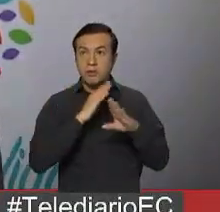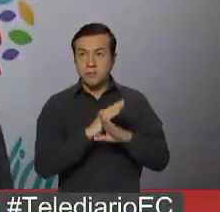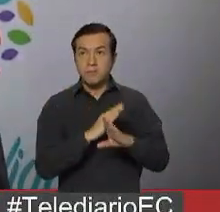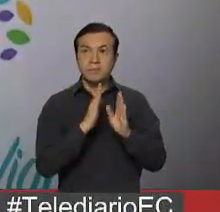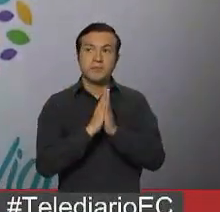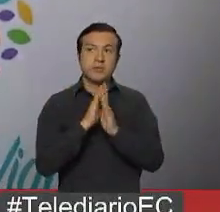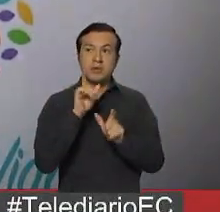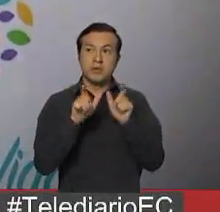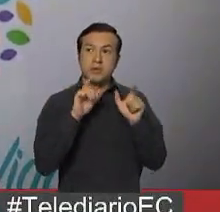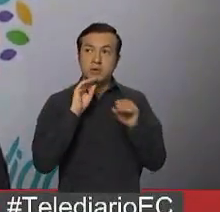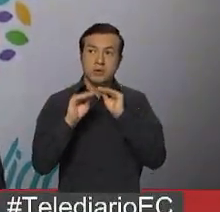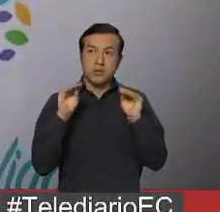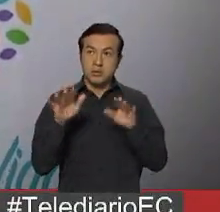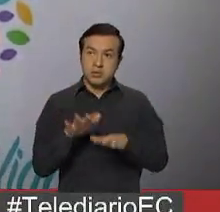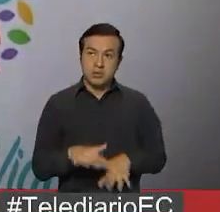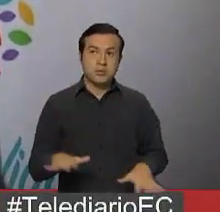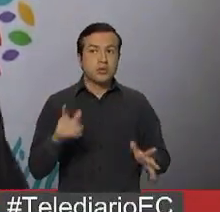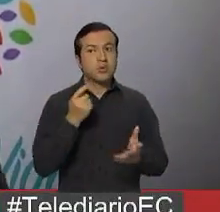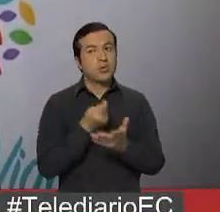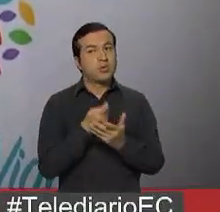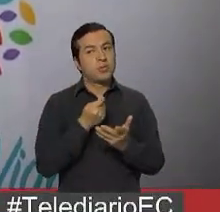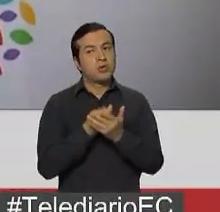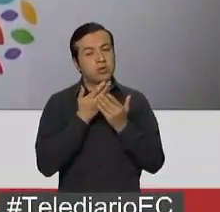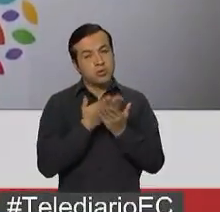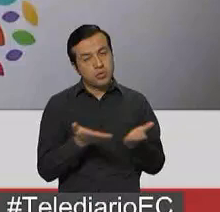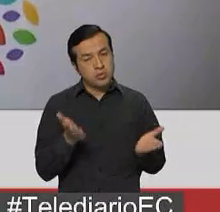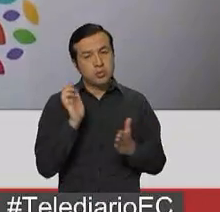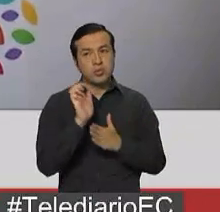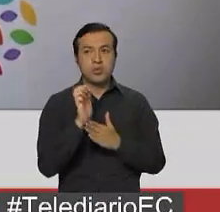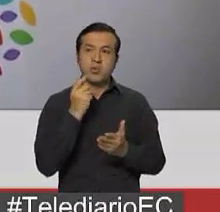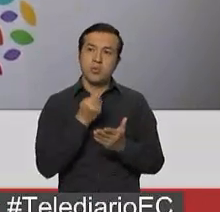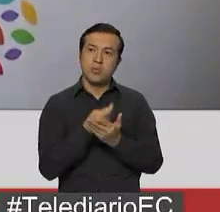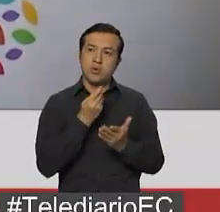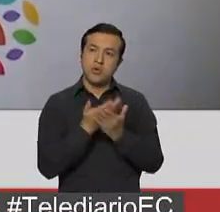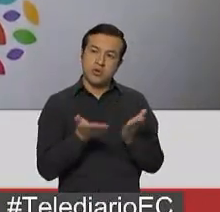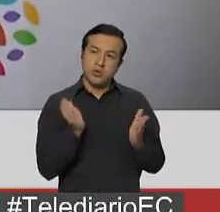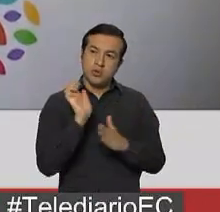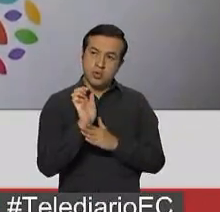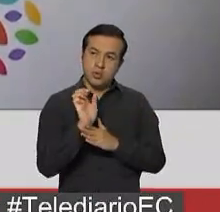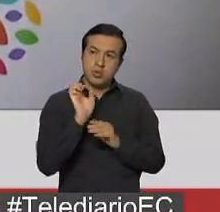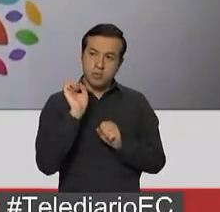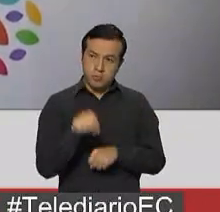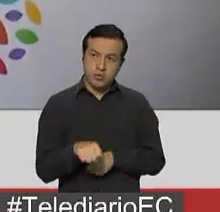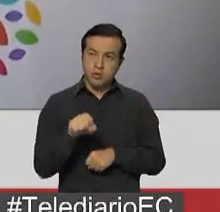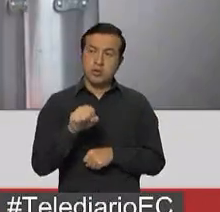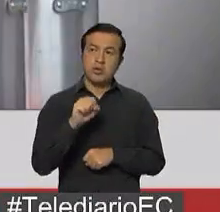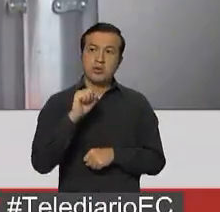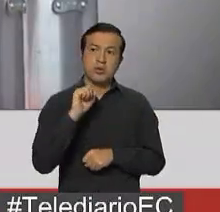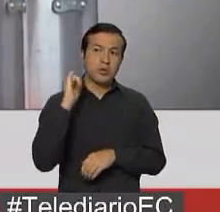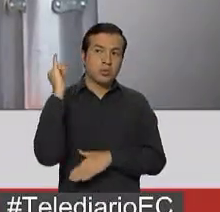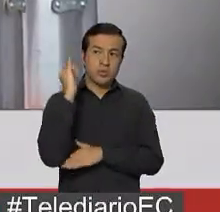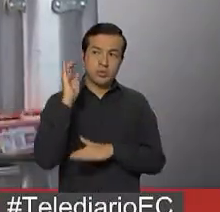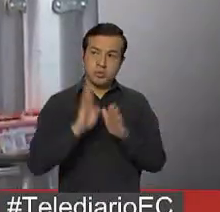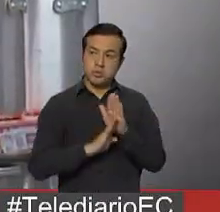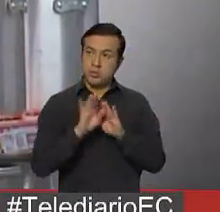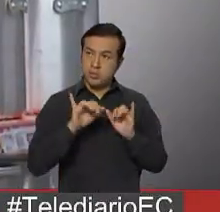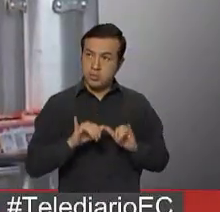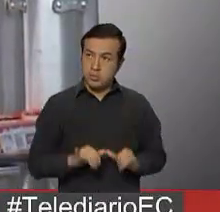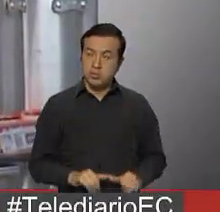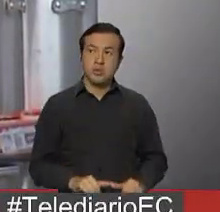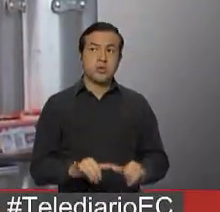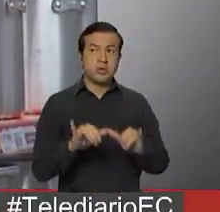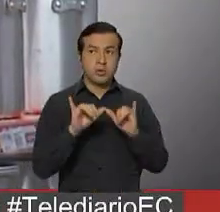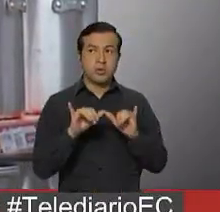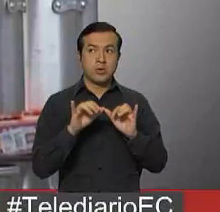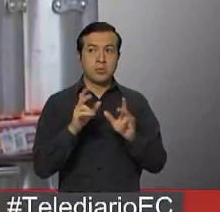llamado a la ciudadanía a que consuman los productos internos los nuestros saquemos las industrias y pequeñas industrias adelante el consumo de la producción